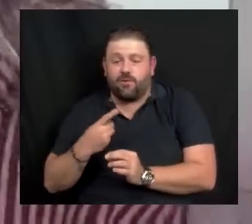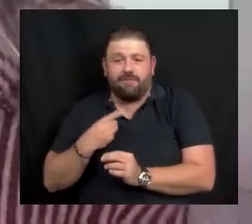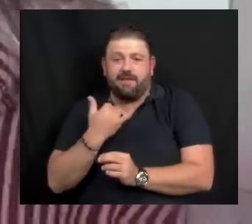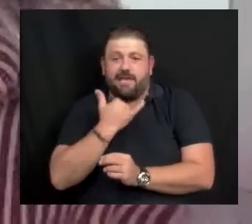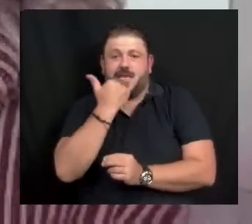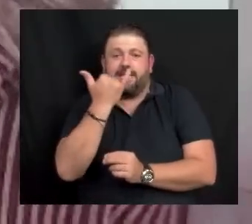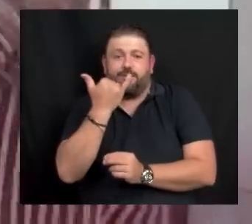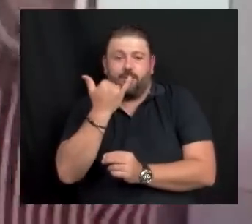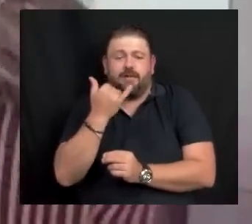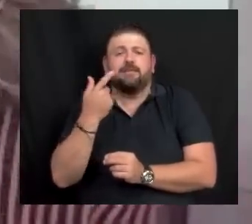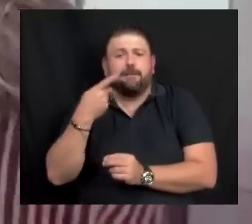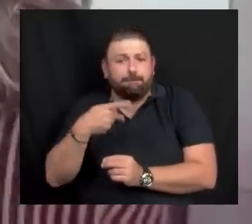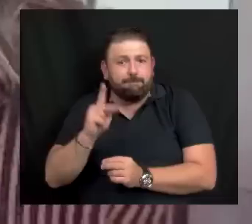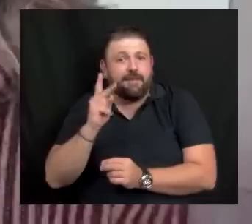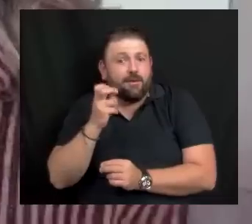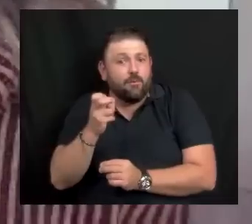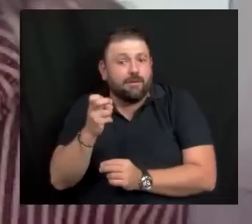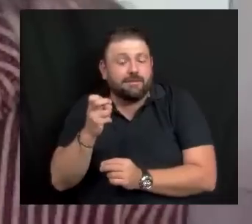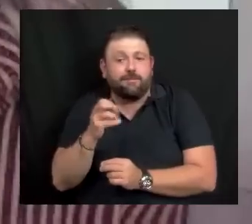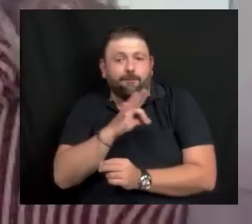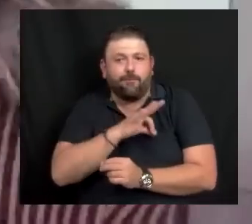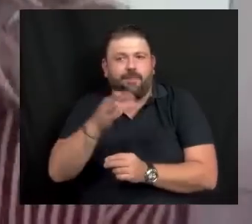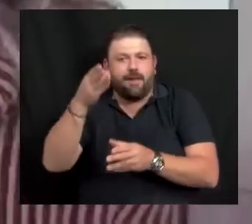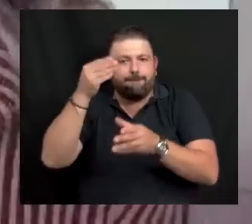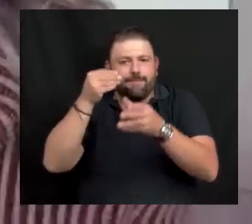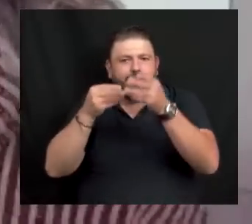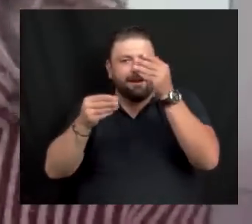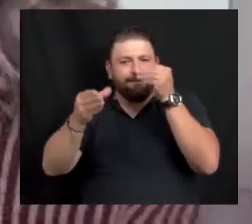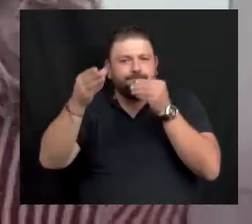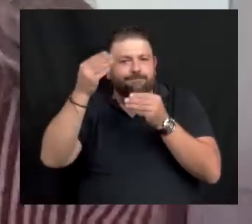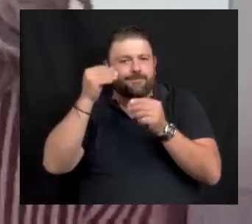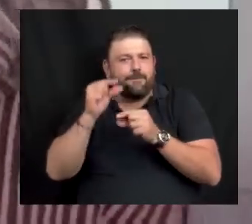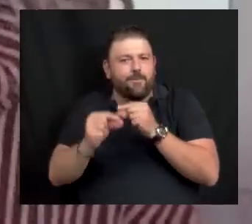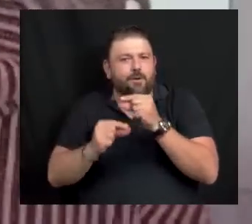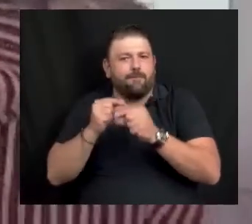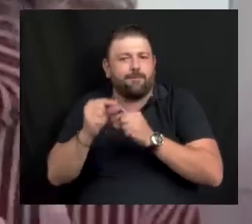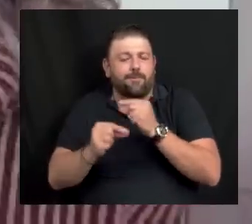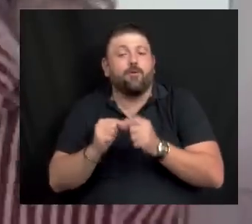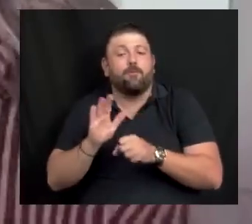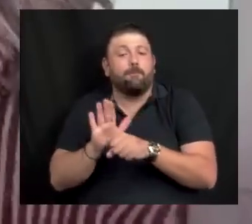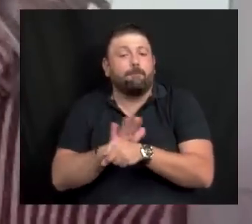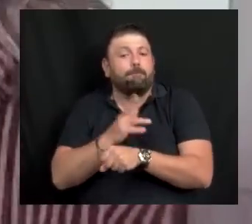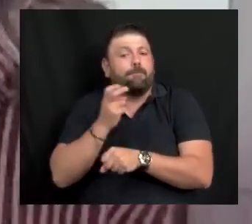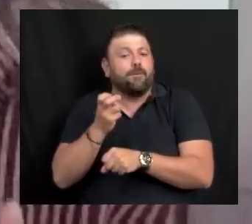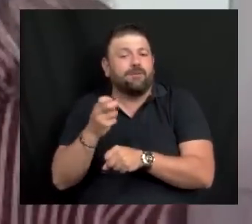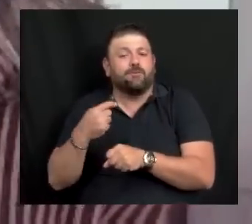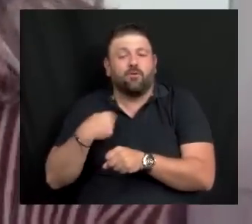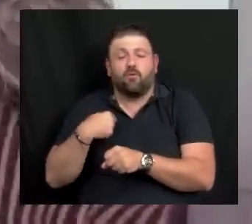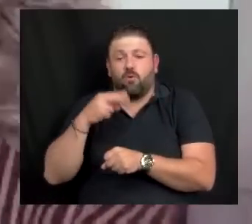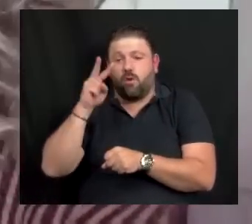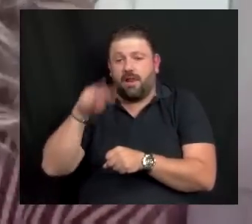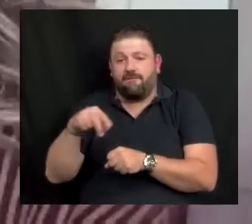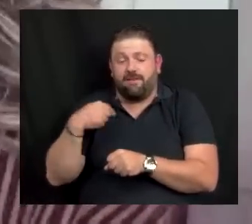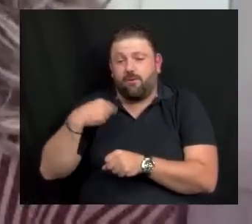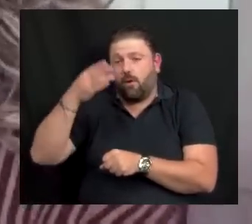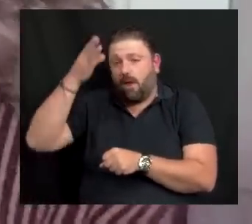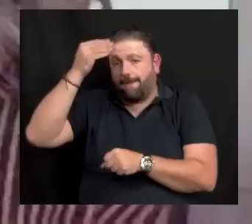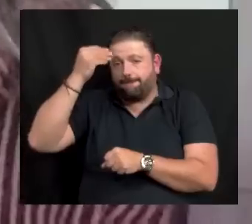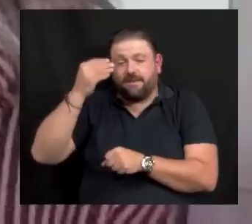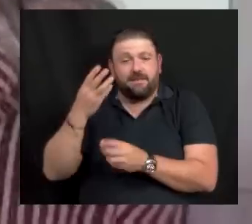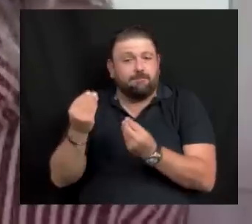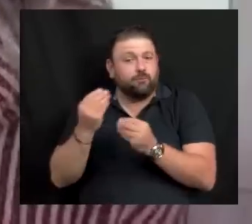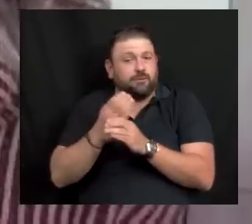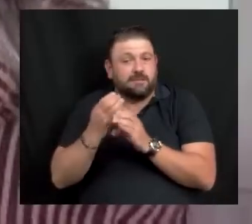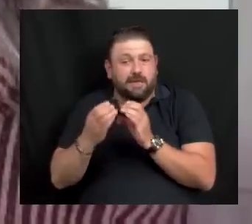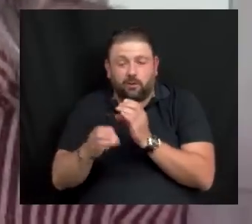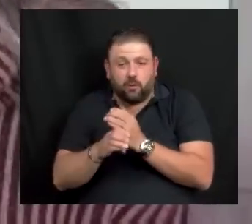vamos aprendiendo y es maravilloso poderlo saber. Pero hay algo que yo aprendí mucho y fue gracias a todas estas capacitaciones